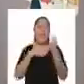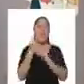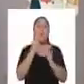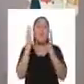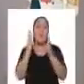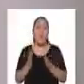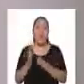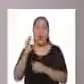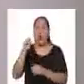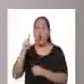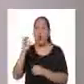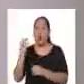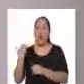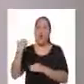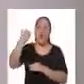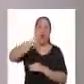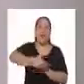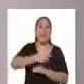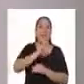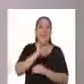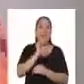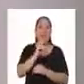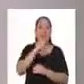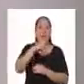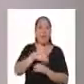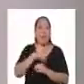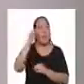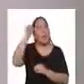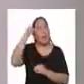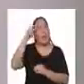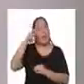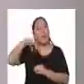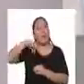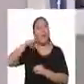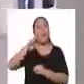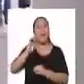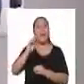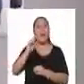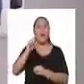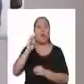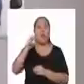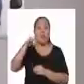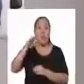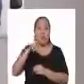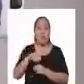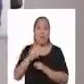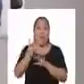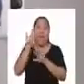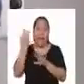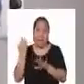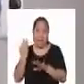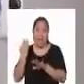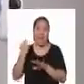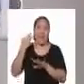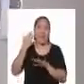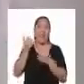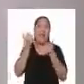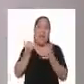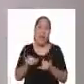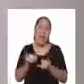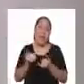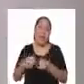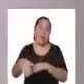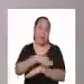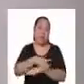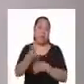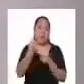la República. Recordarás que los pregoneros fueron los antecesores de los que ahora conocemos como ambulantes. Ellos se encargaban del comercio temporal